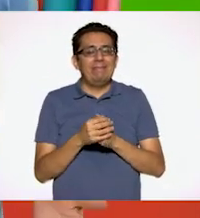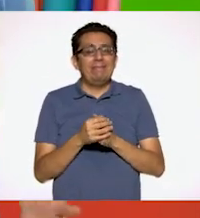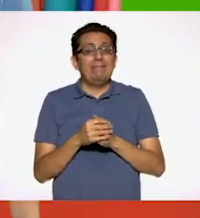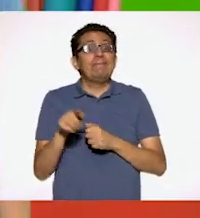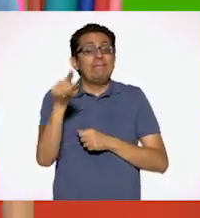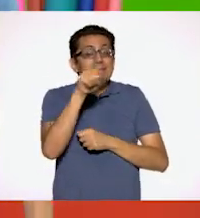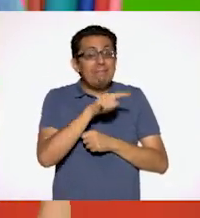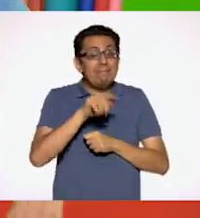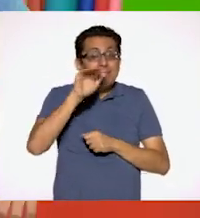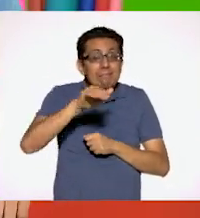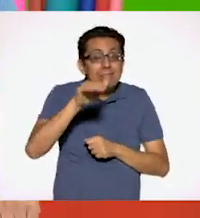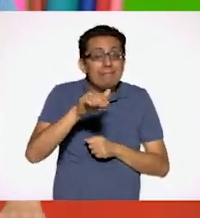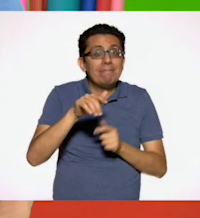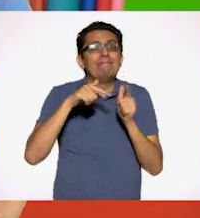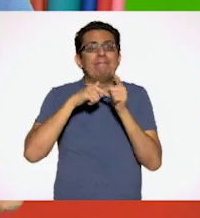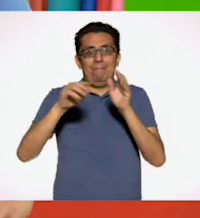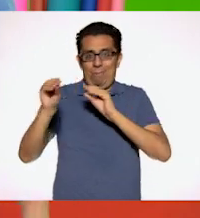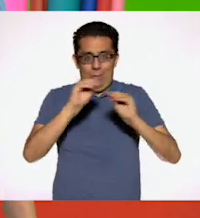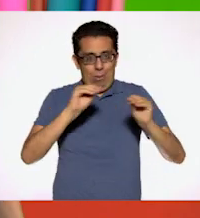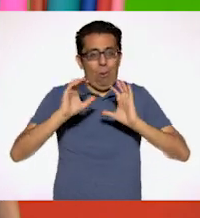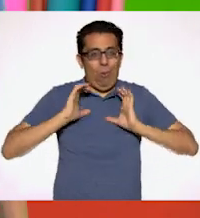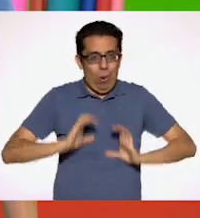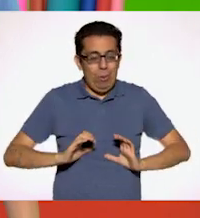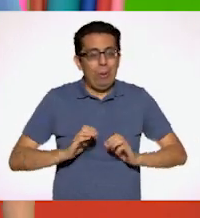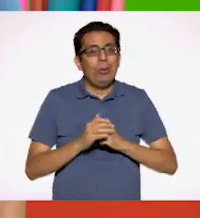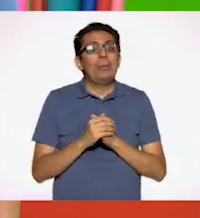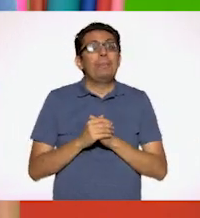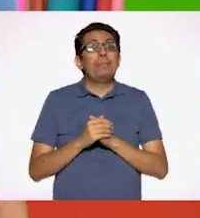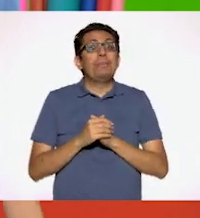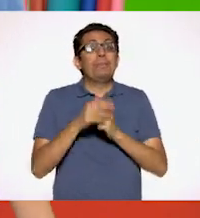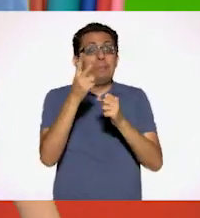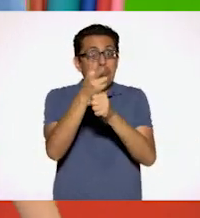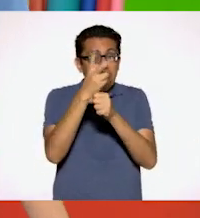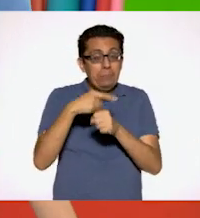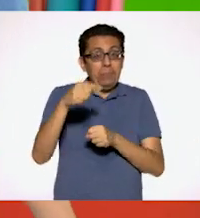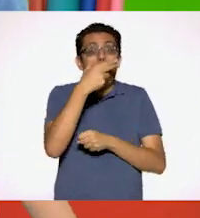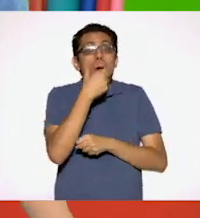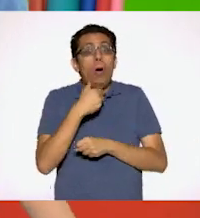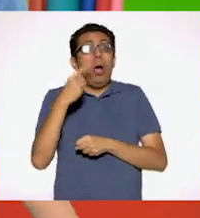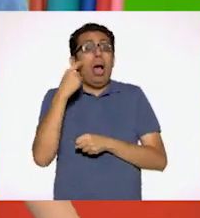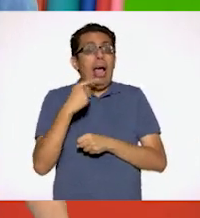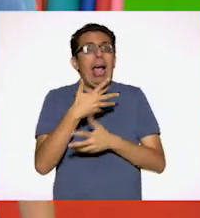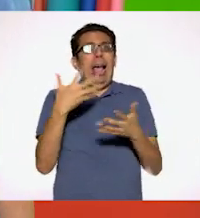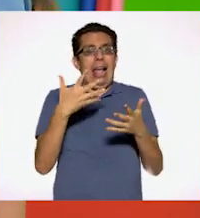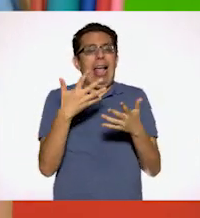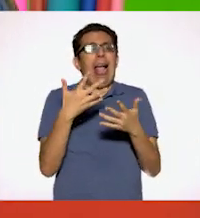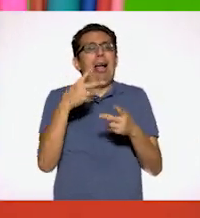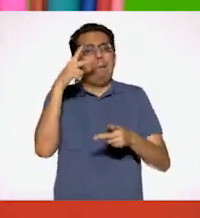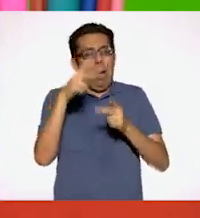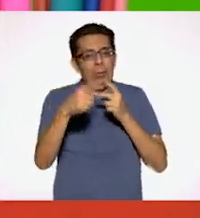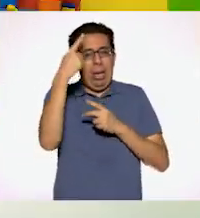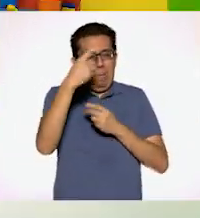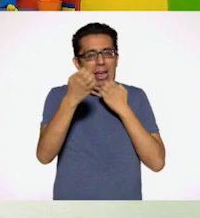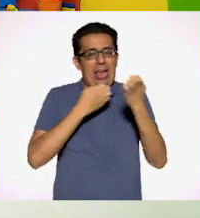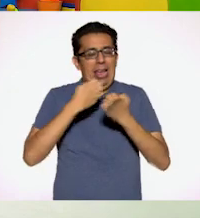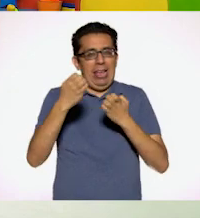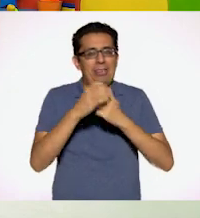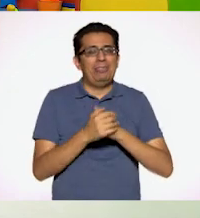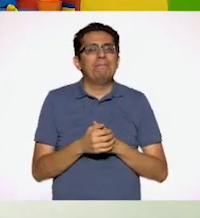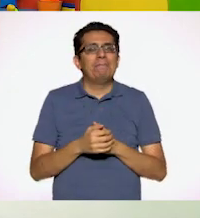Oigan, oigan. Hay que seguir moviendo el cuerpo, así que las y los invitamos a hacer la siguiente pausa activa. ¡Vamos, Hapsiri!